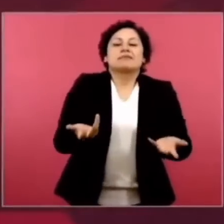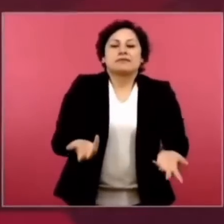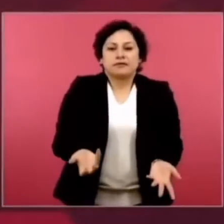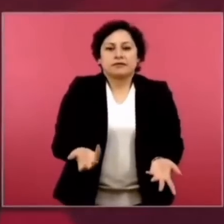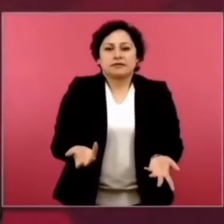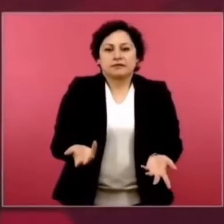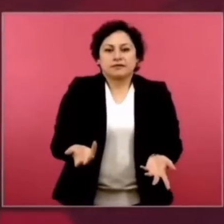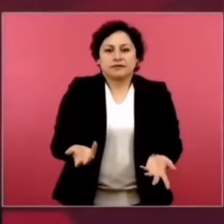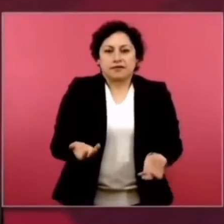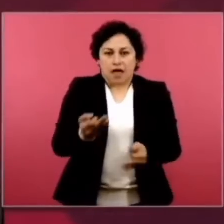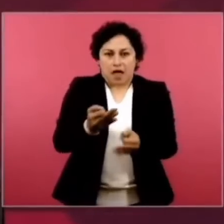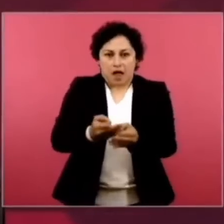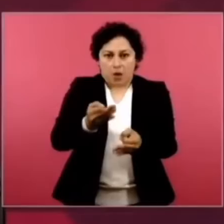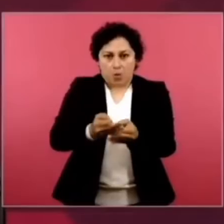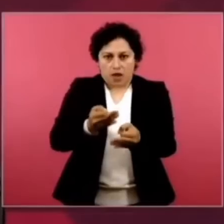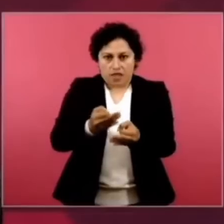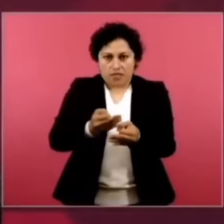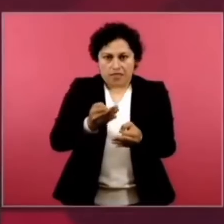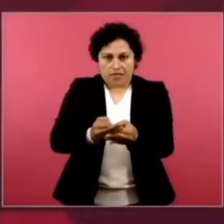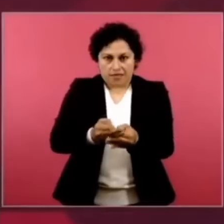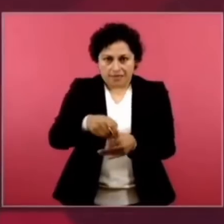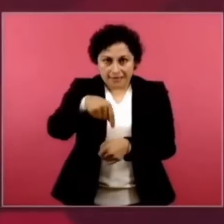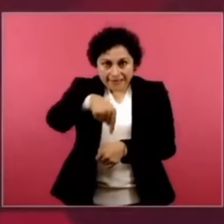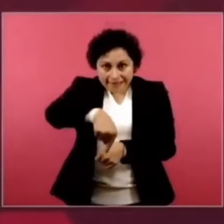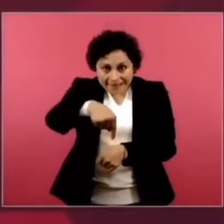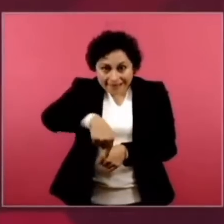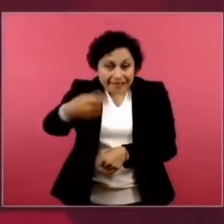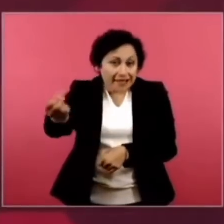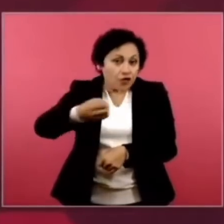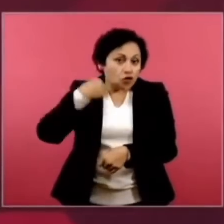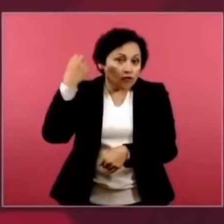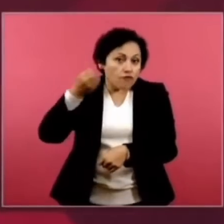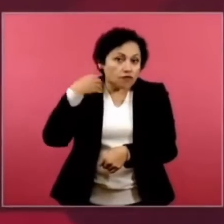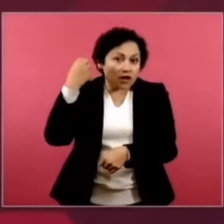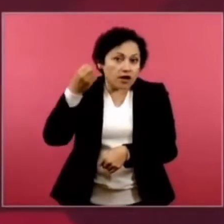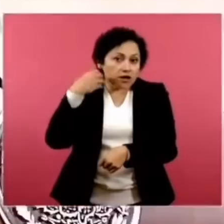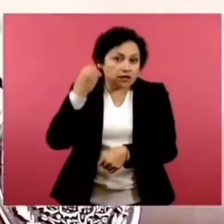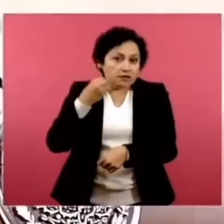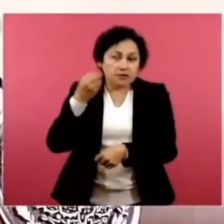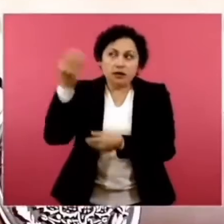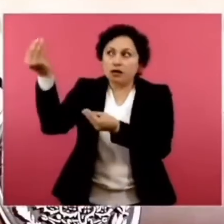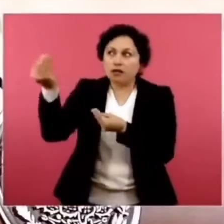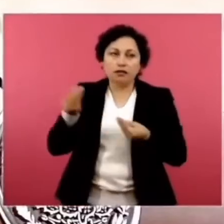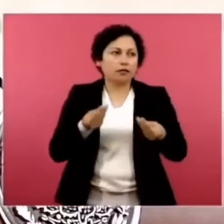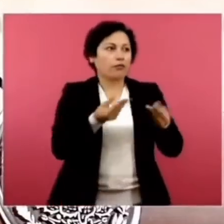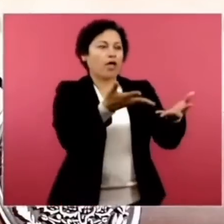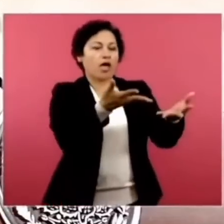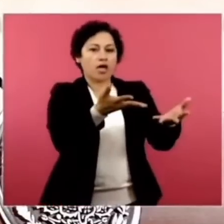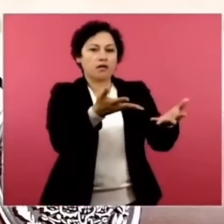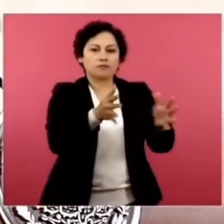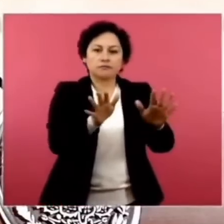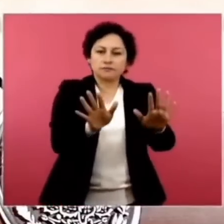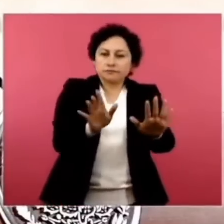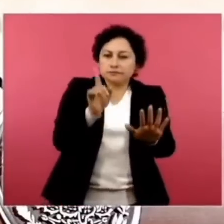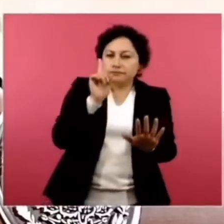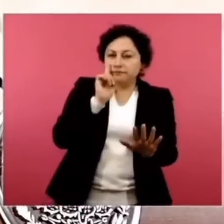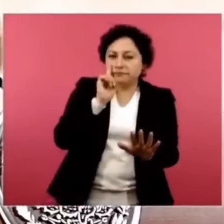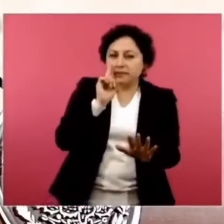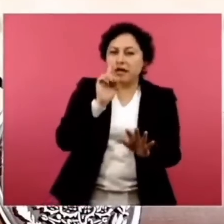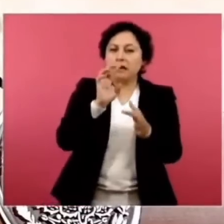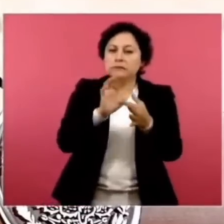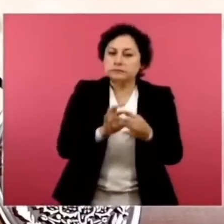esta posibilidad de réplica y de informar, porque antes